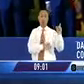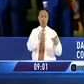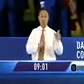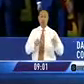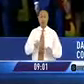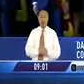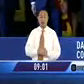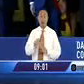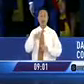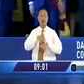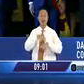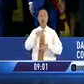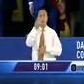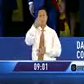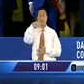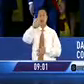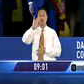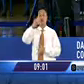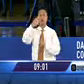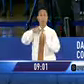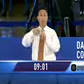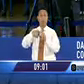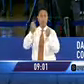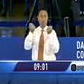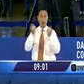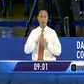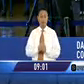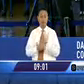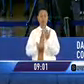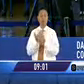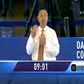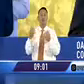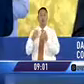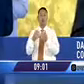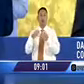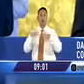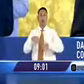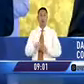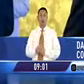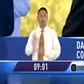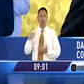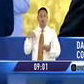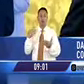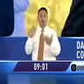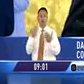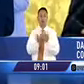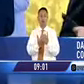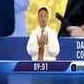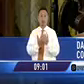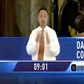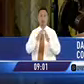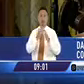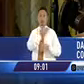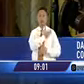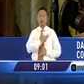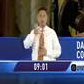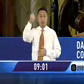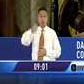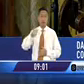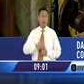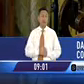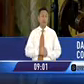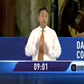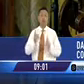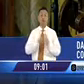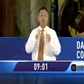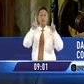sus 18 meses de gobierno. El nuevo equipo de Noboa llegó al Salón Amarillo de Carondelet para realizar la